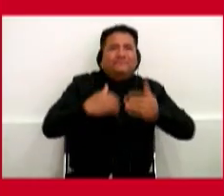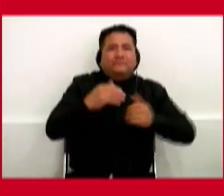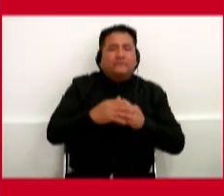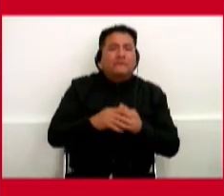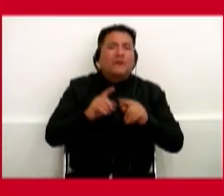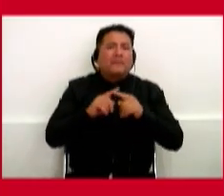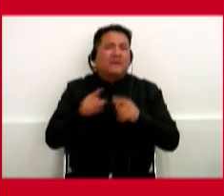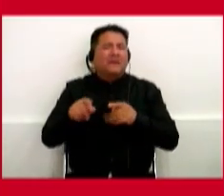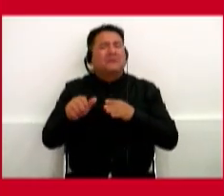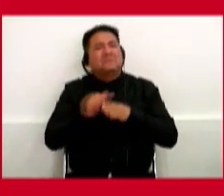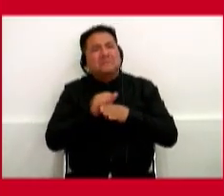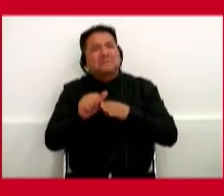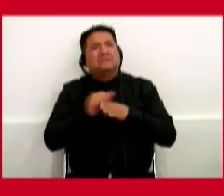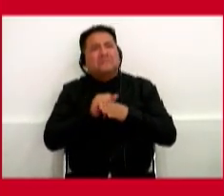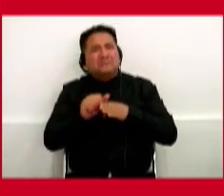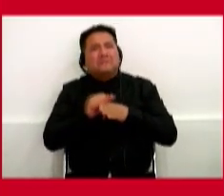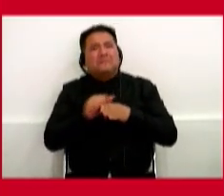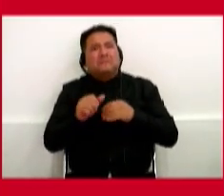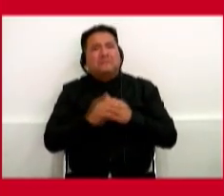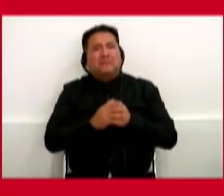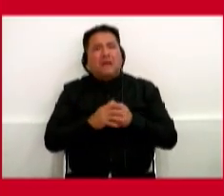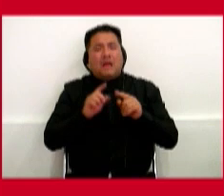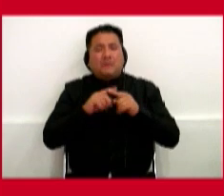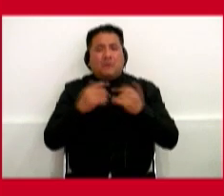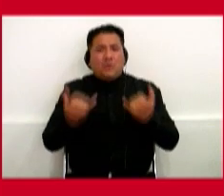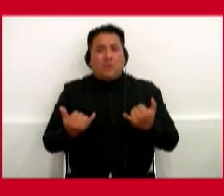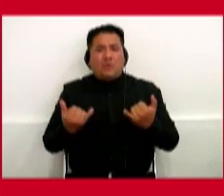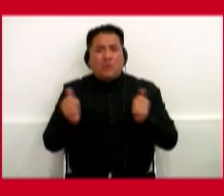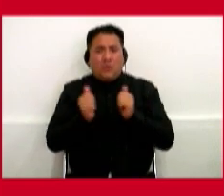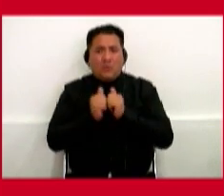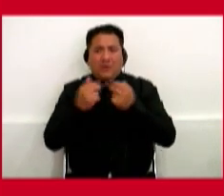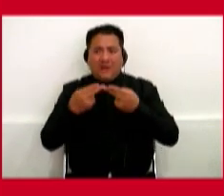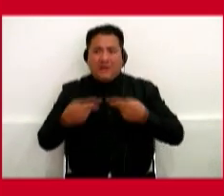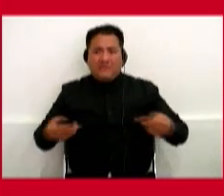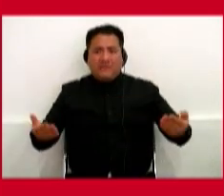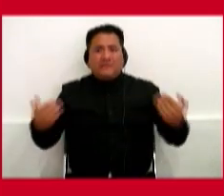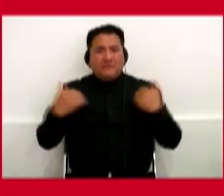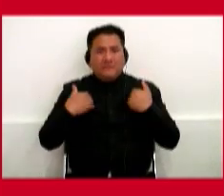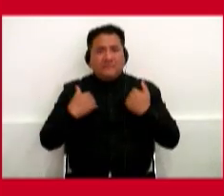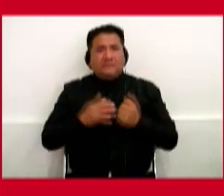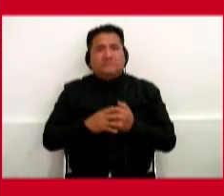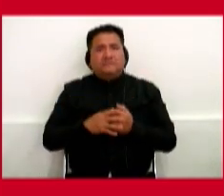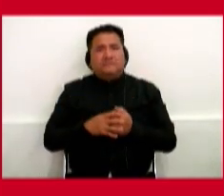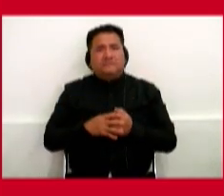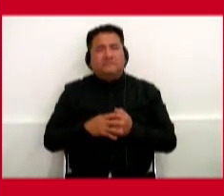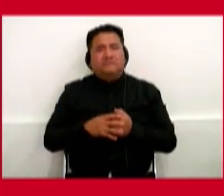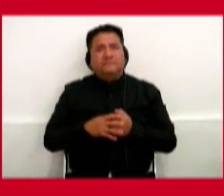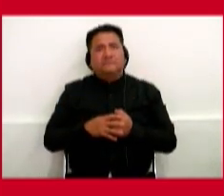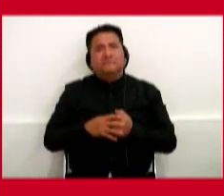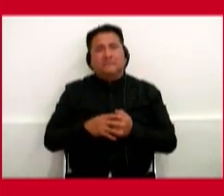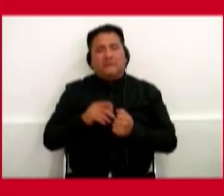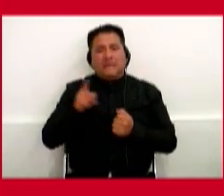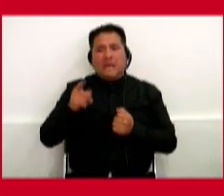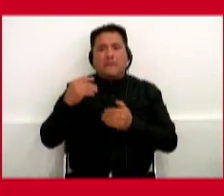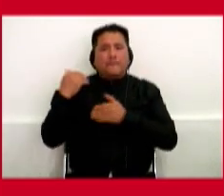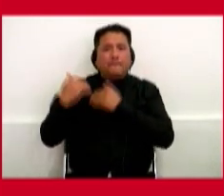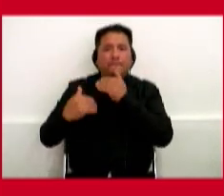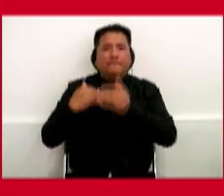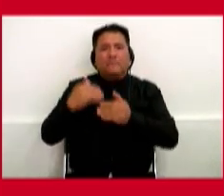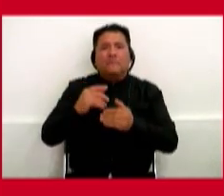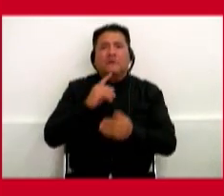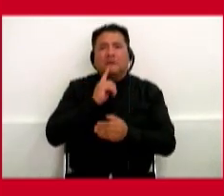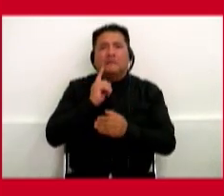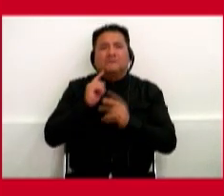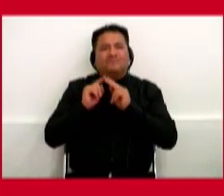ejercicios que son iterativos, pero la verdad hoy día con las herramientas que tenemos es bastante fácil de hacer y es un proceso inicial que invitamos a todos a